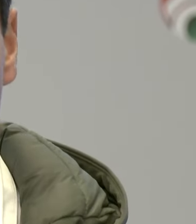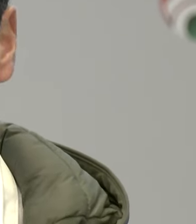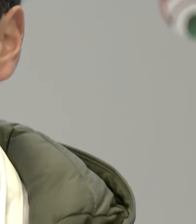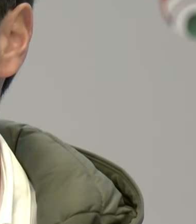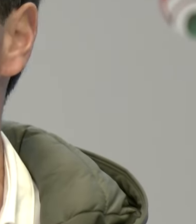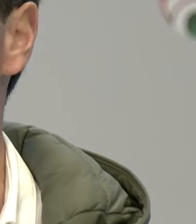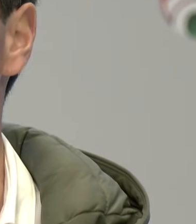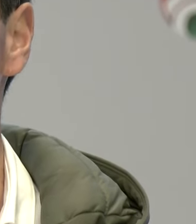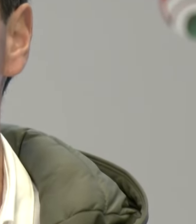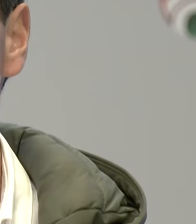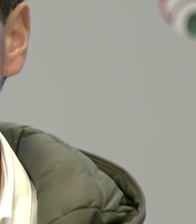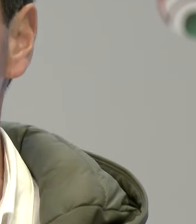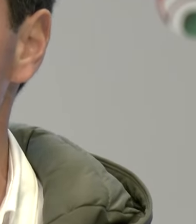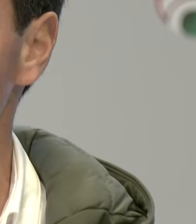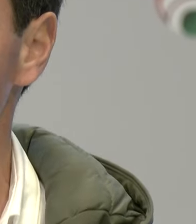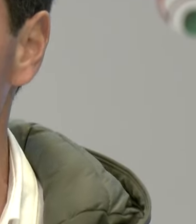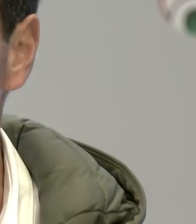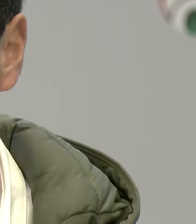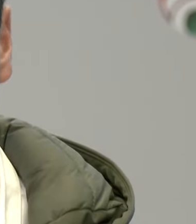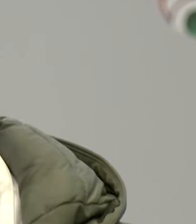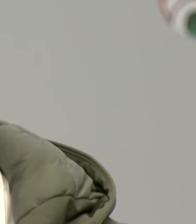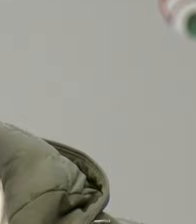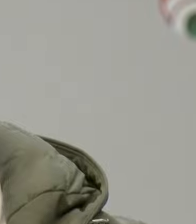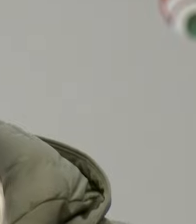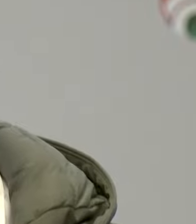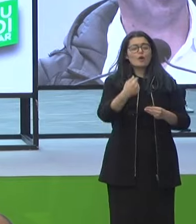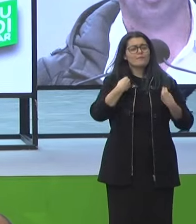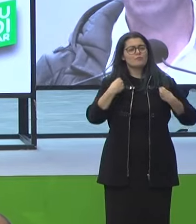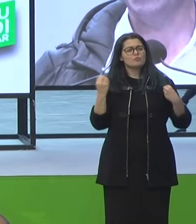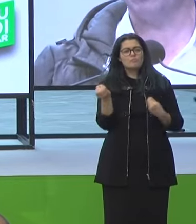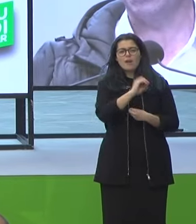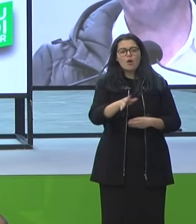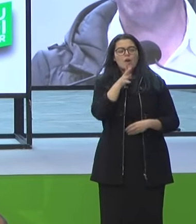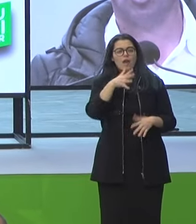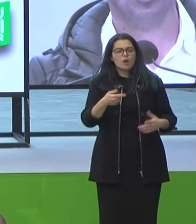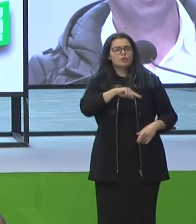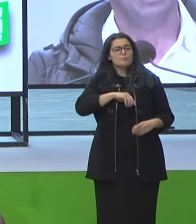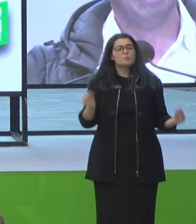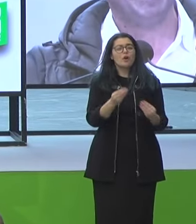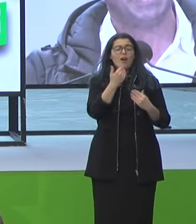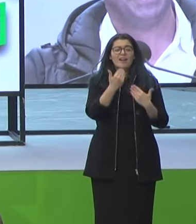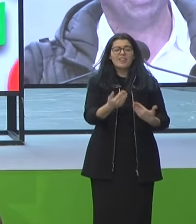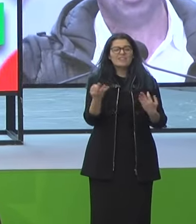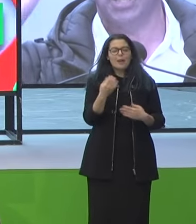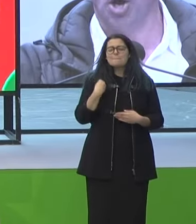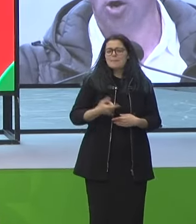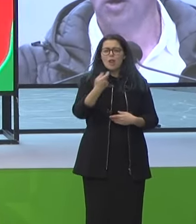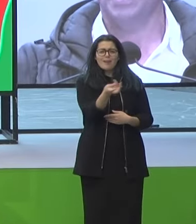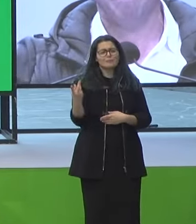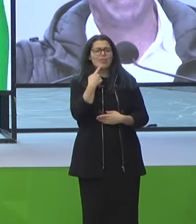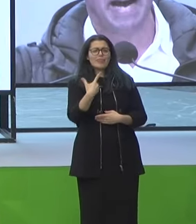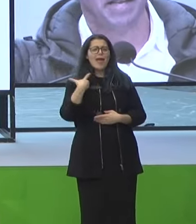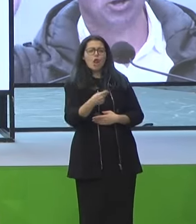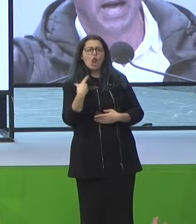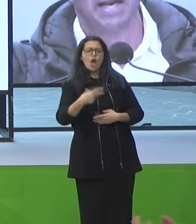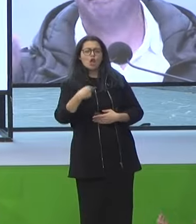Aurrera y Hoy estamos mejor y vivimos mejor y nos sentimos mejor a pesar de los del no y a